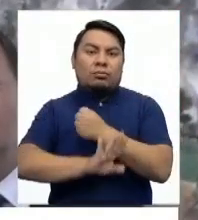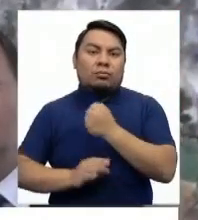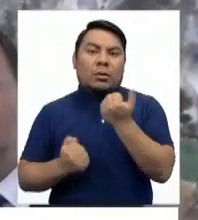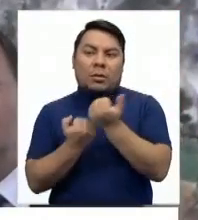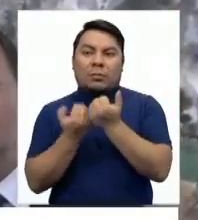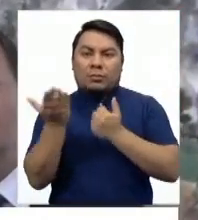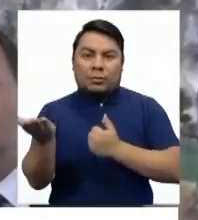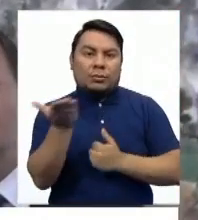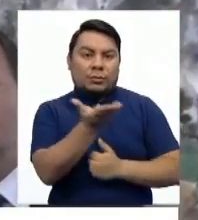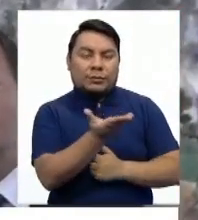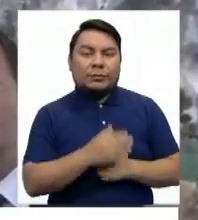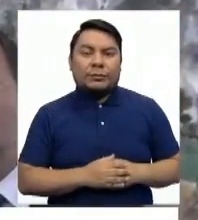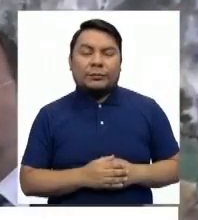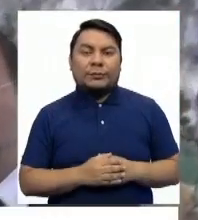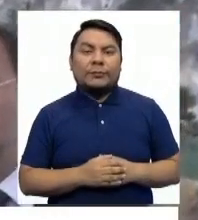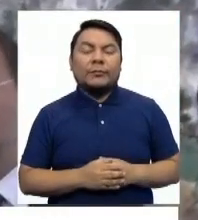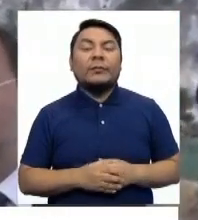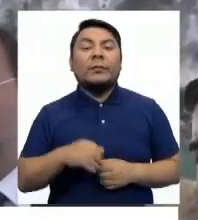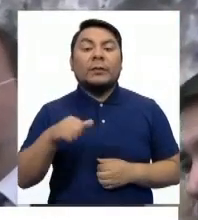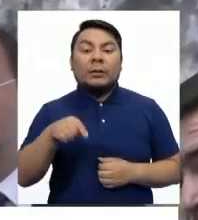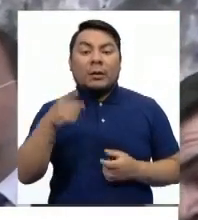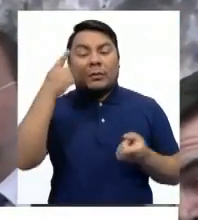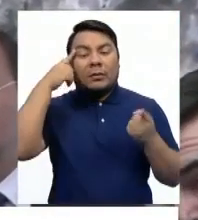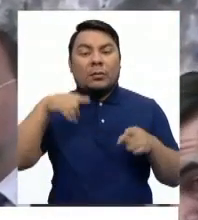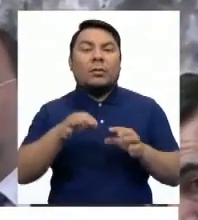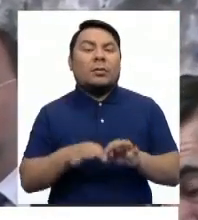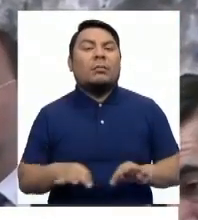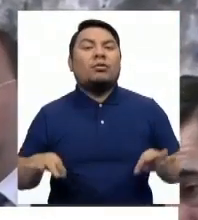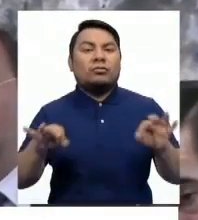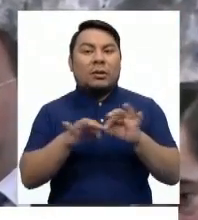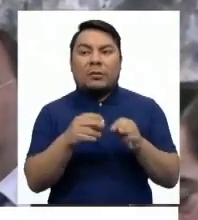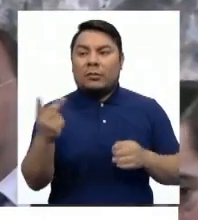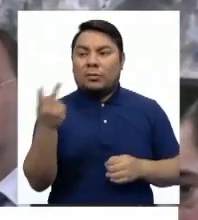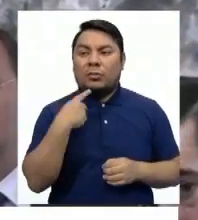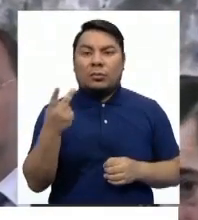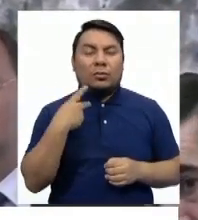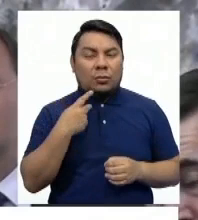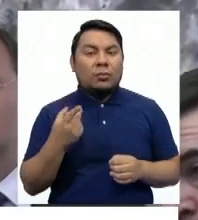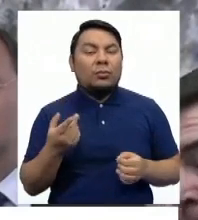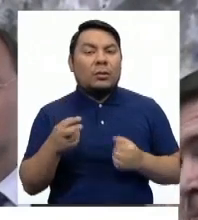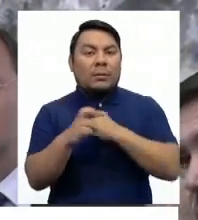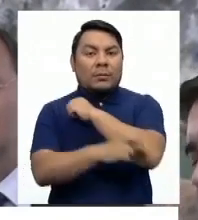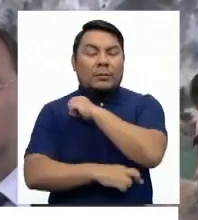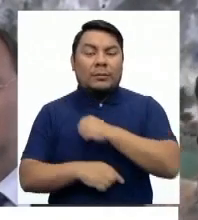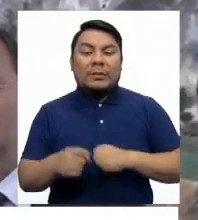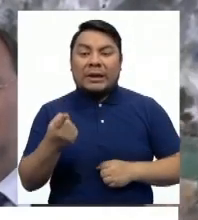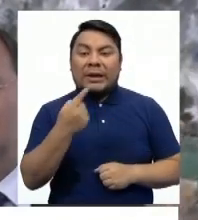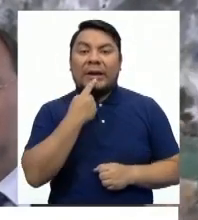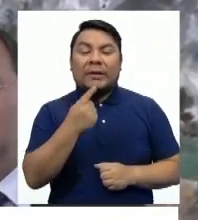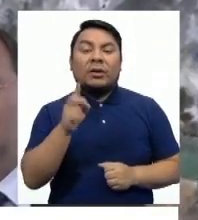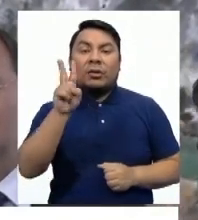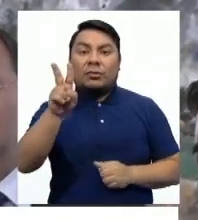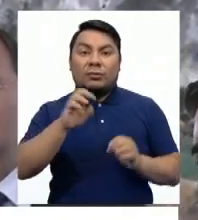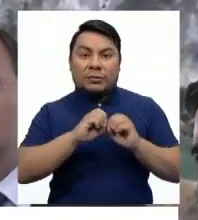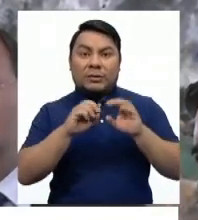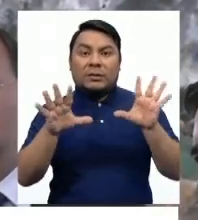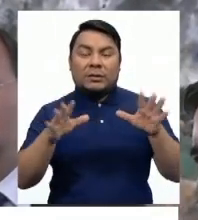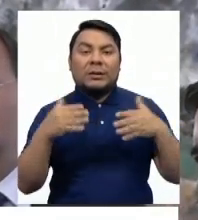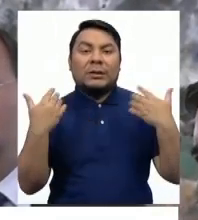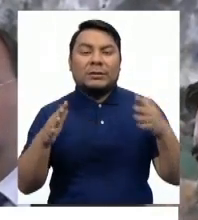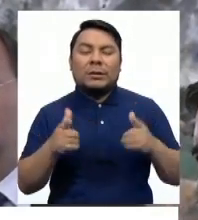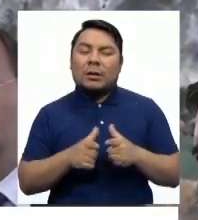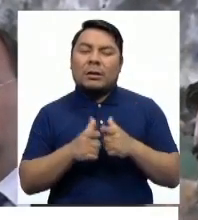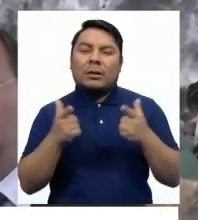Siete acuerdos sumamente importantes y una declaración conjunta. Lo que quiere decir que en dos días hemos hecho un